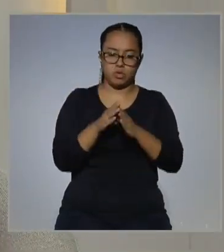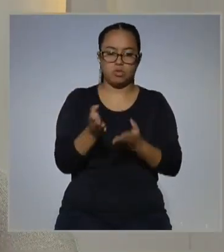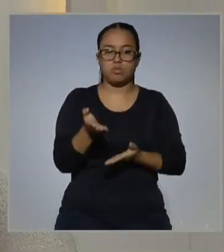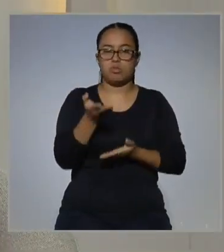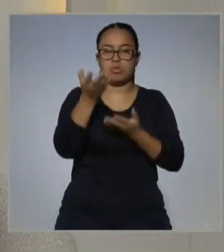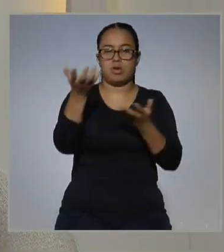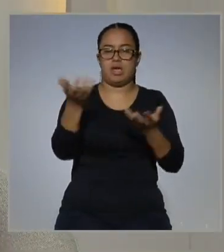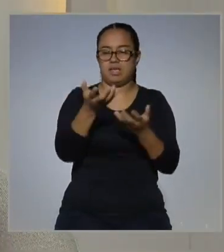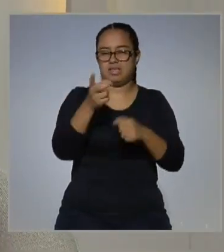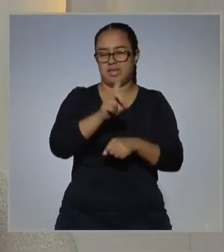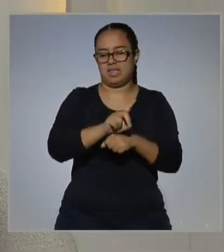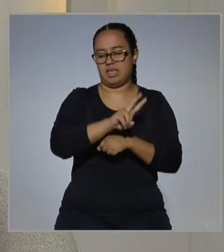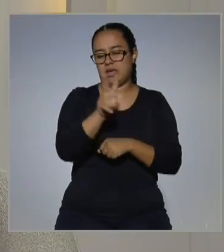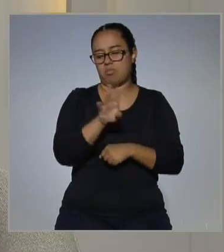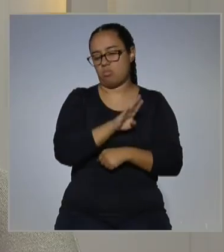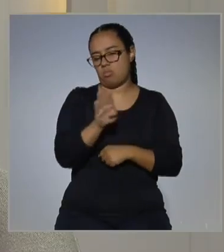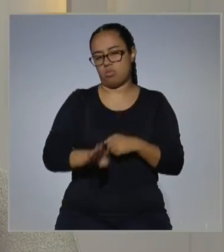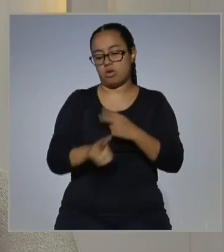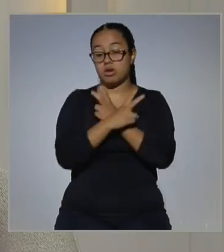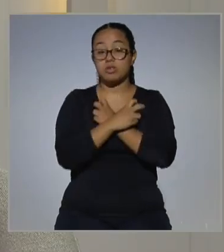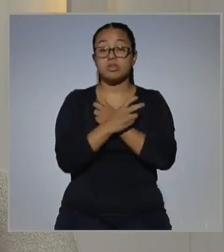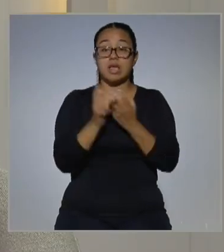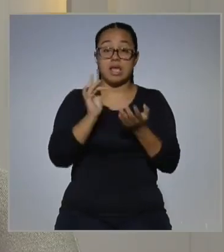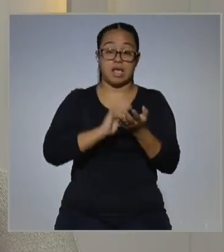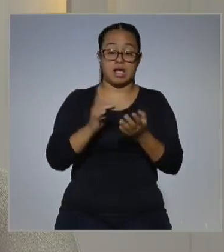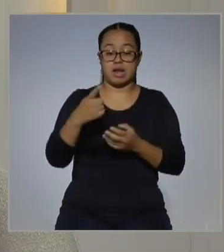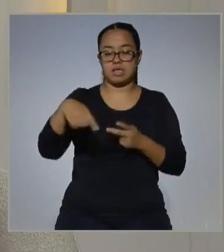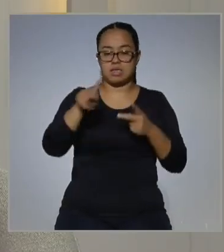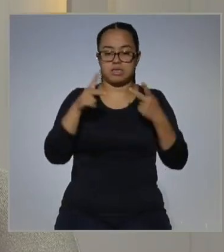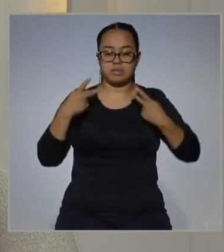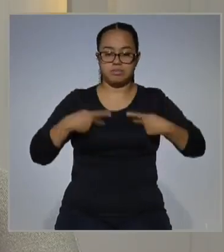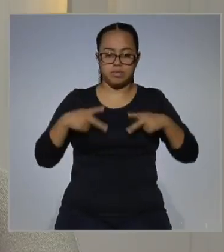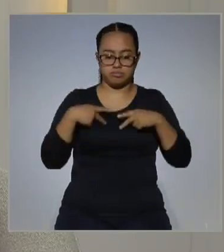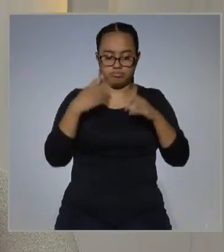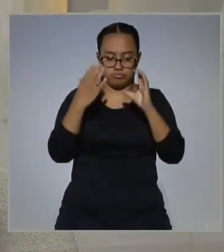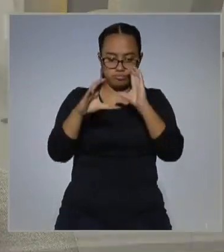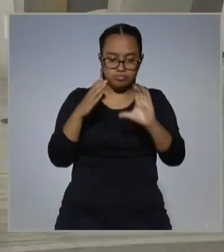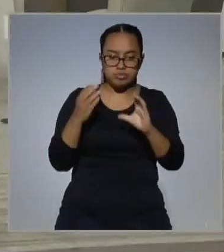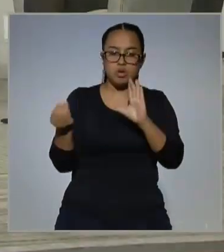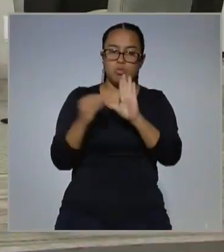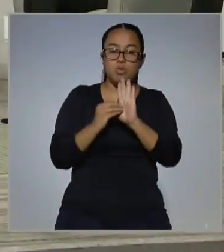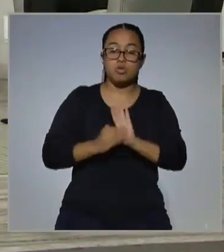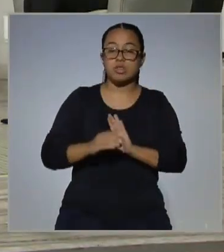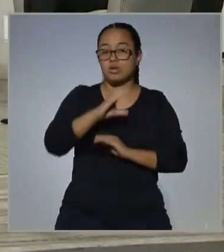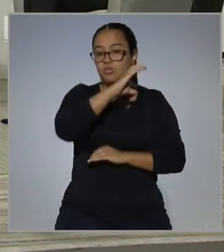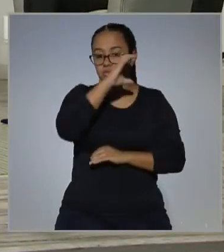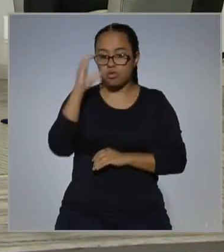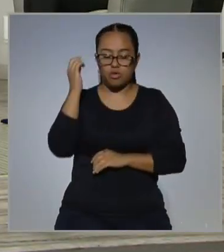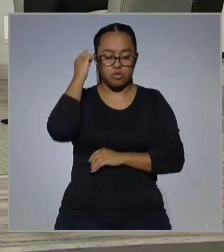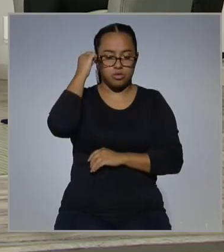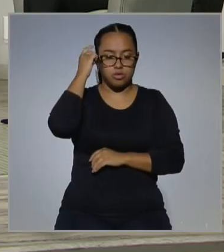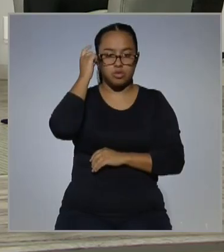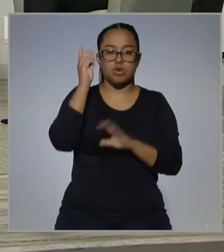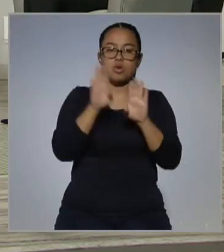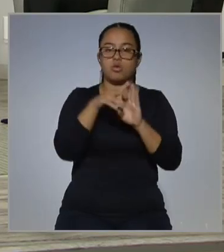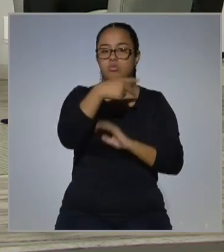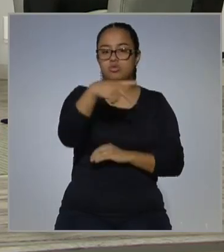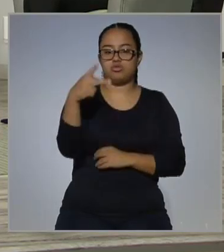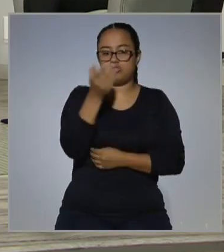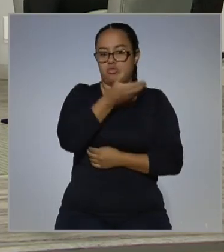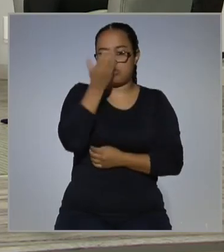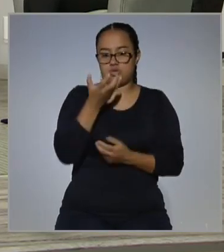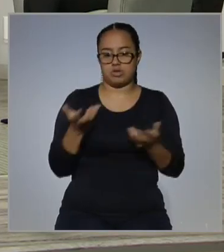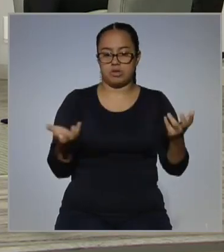muertos. Entonces, muchas gracias a todas las personas que nos compartieron sus fotos, sus altares, cómo celebran este día